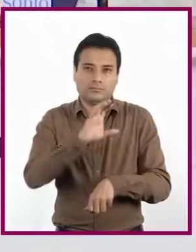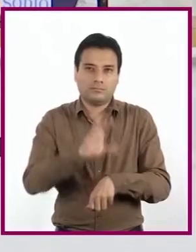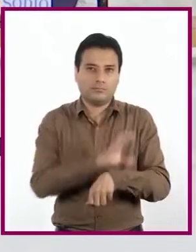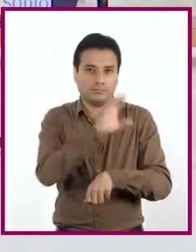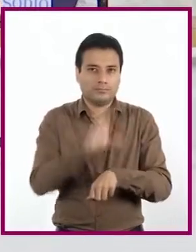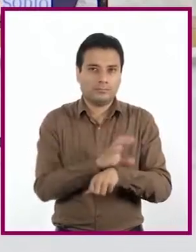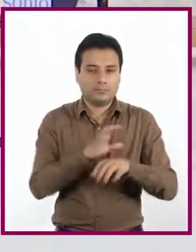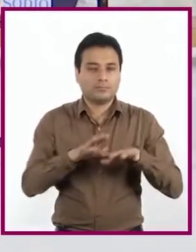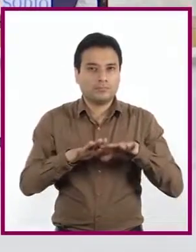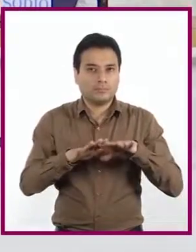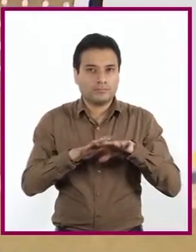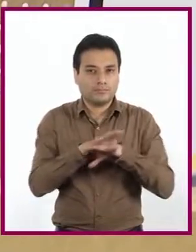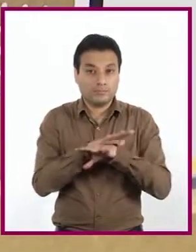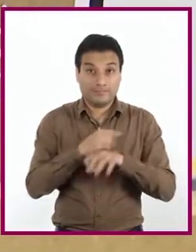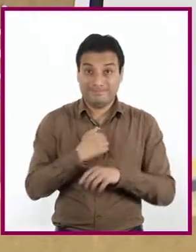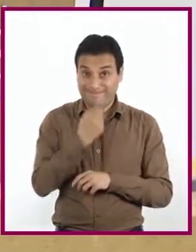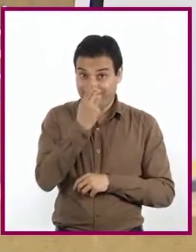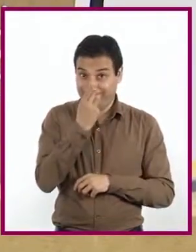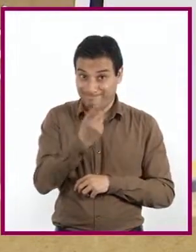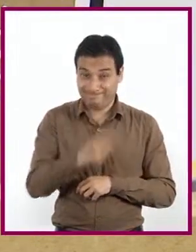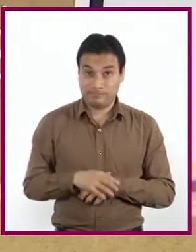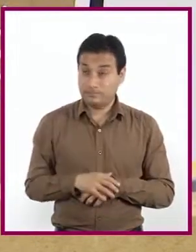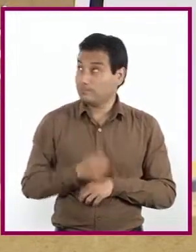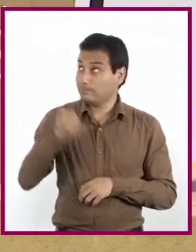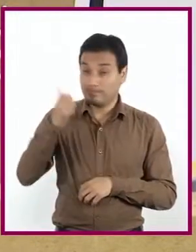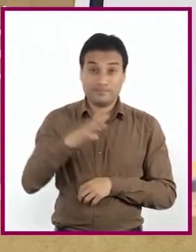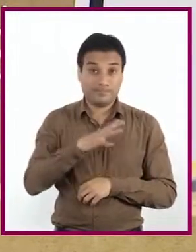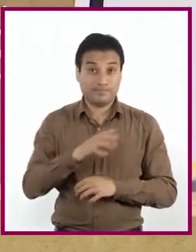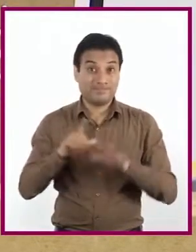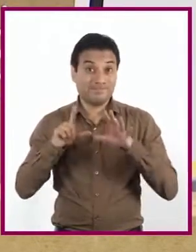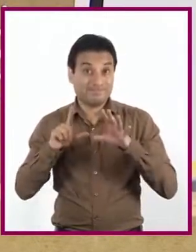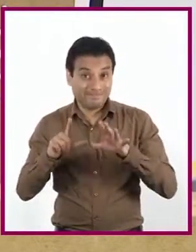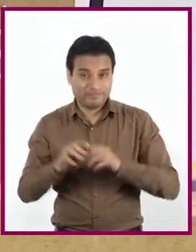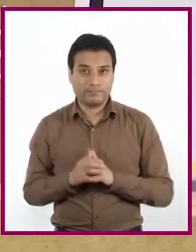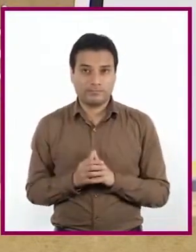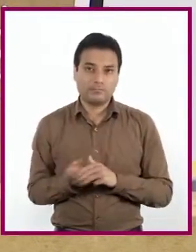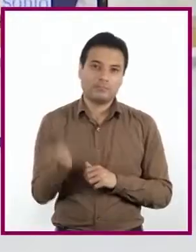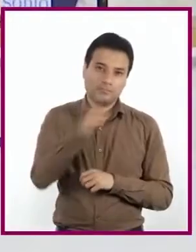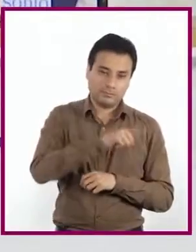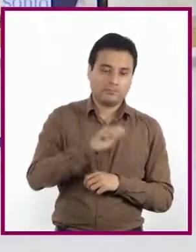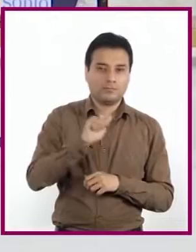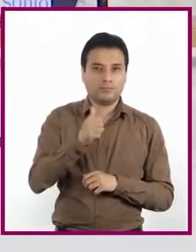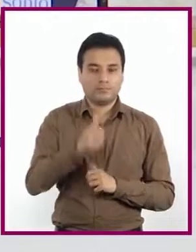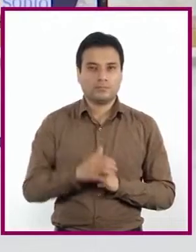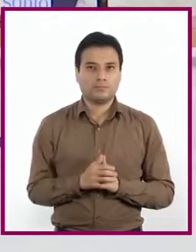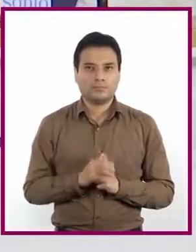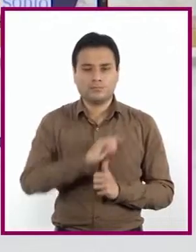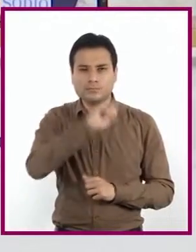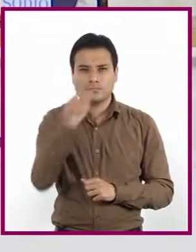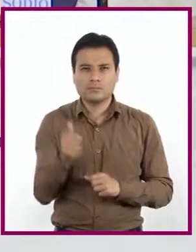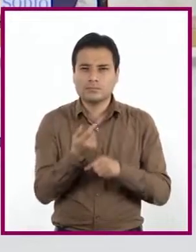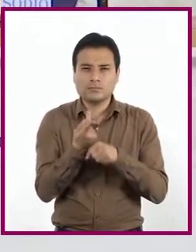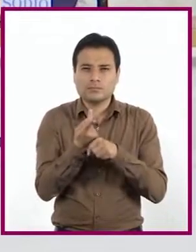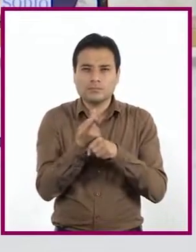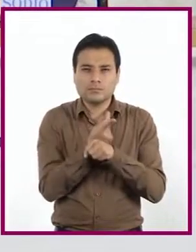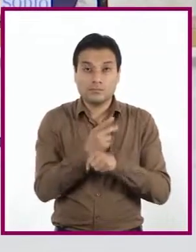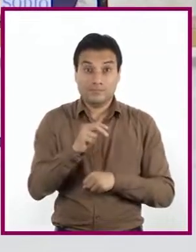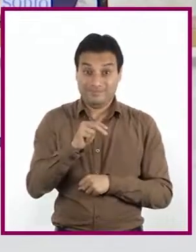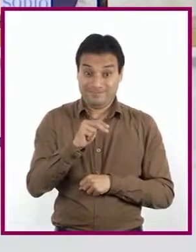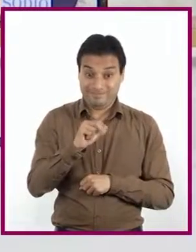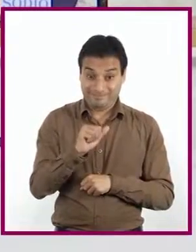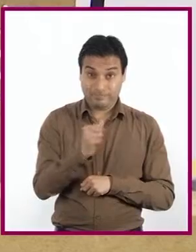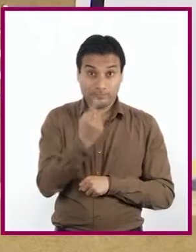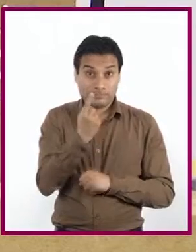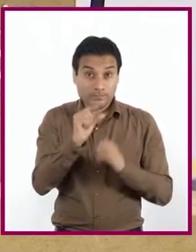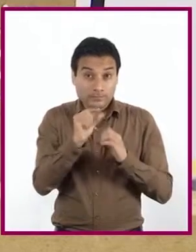Habíamos comentado que este tenía 17 y 17 y este tenía 11 y 11. ¿Pero qué sucedió? El sodio